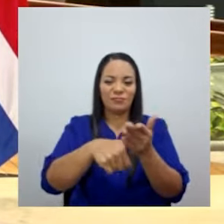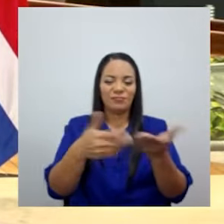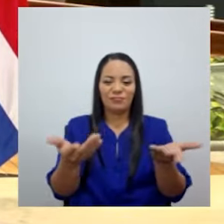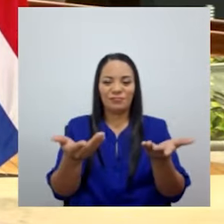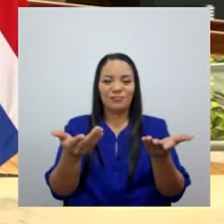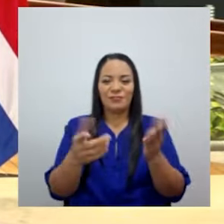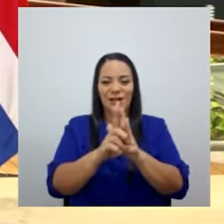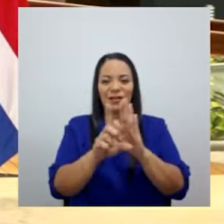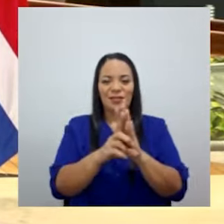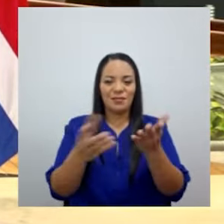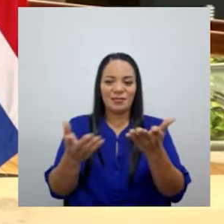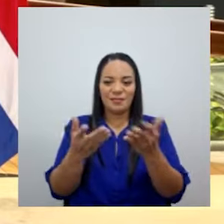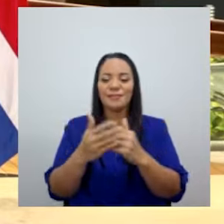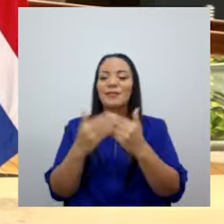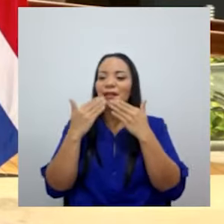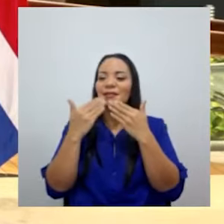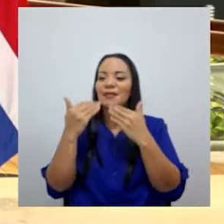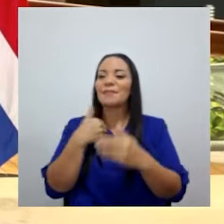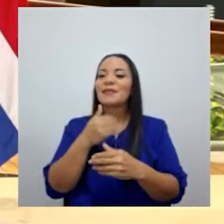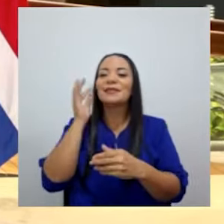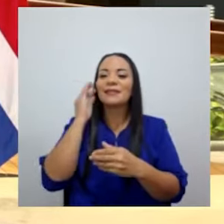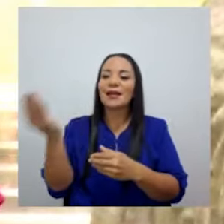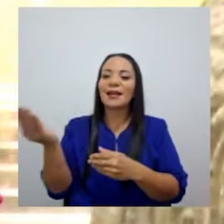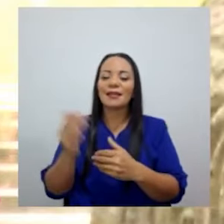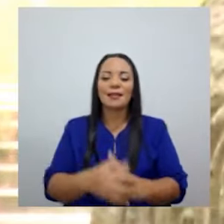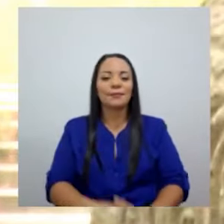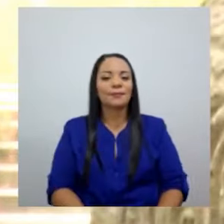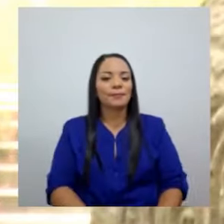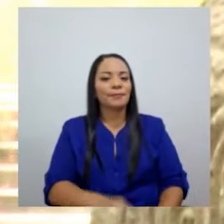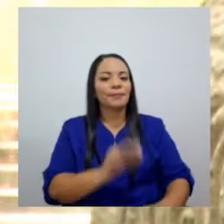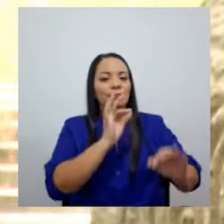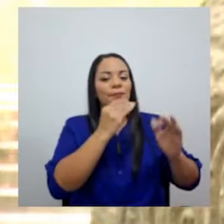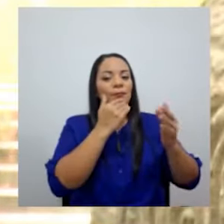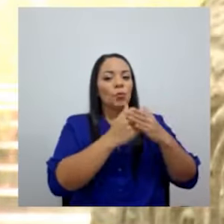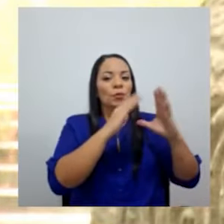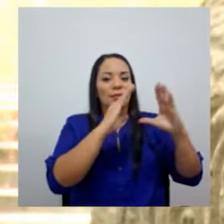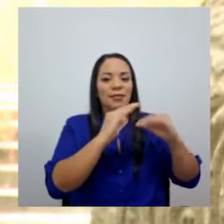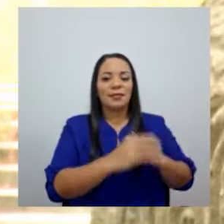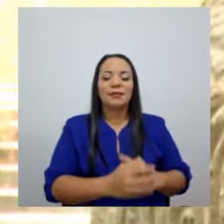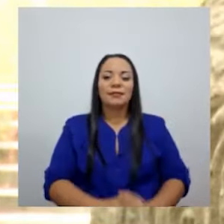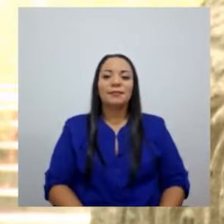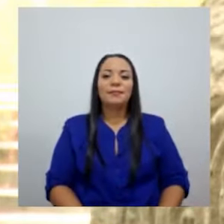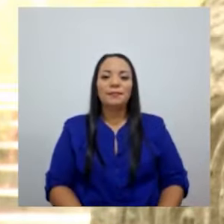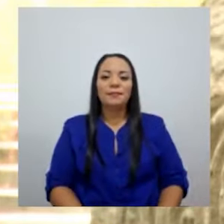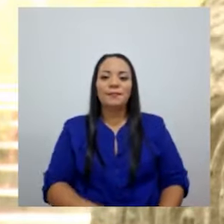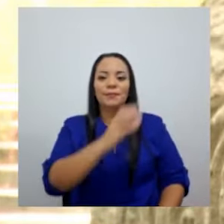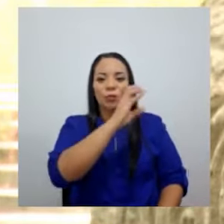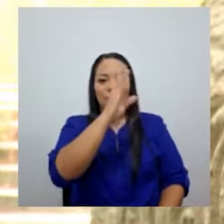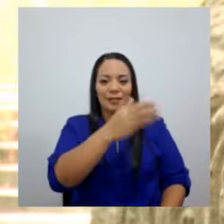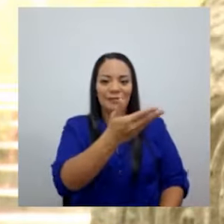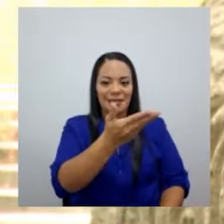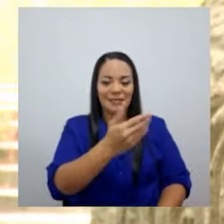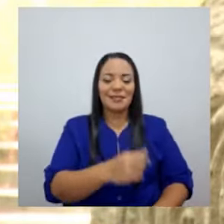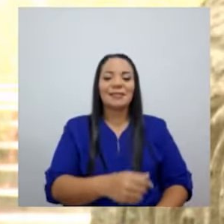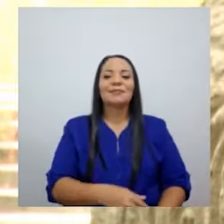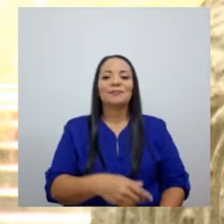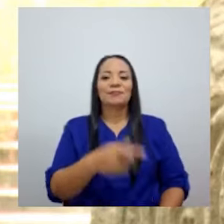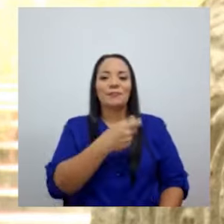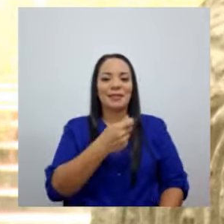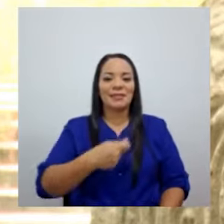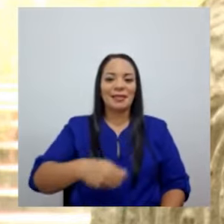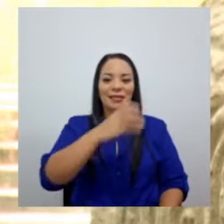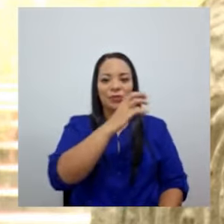voto? Gracias, señora ministra, adelante. Buenas tardes, costarricenses y señor presidente de la